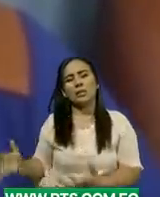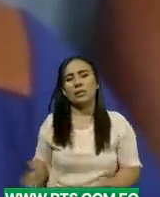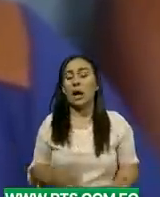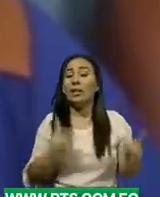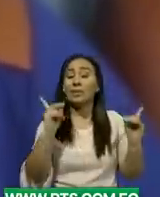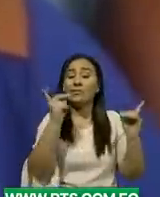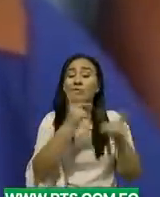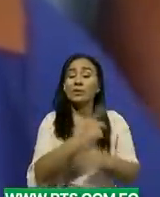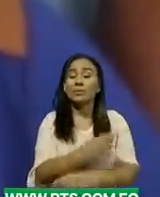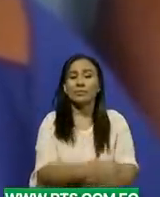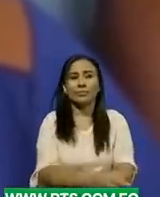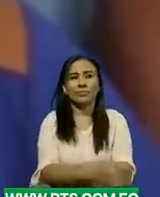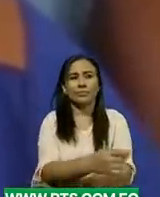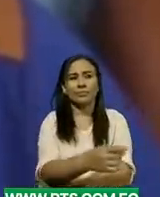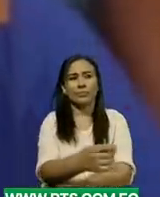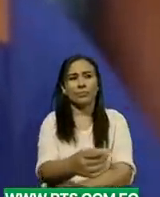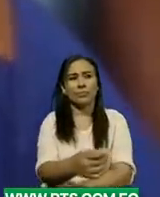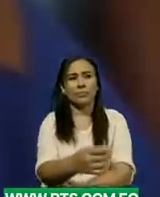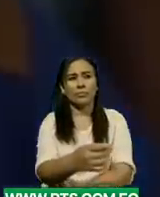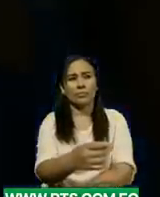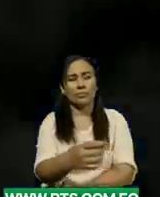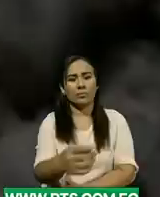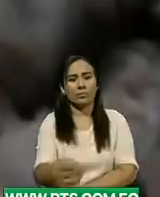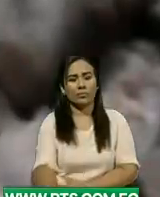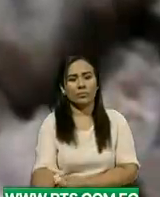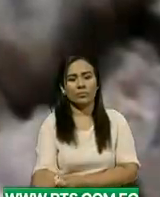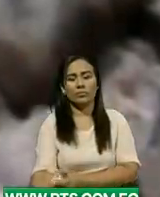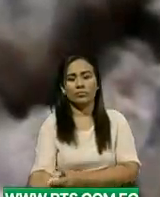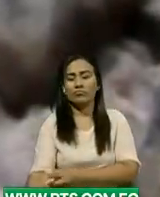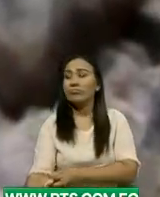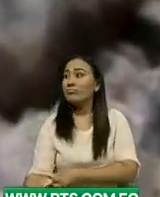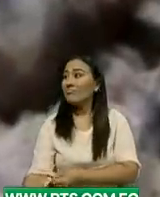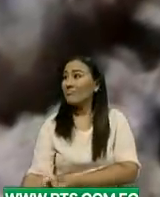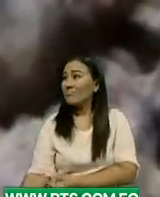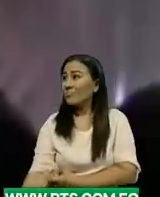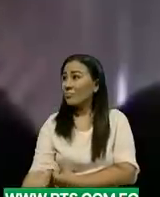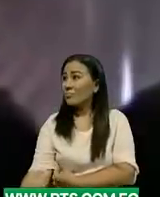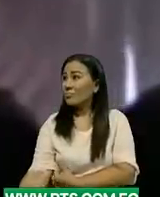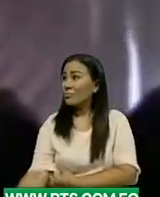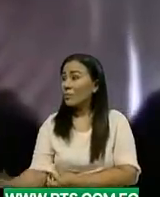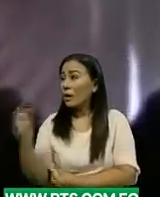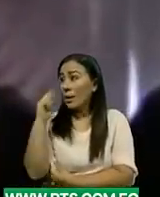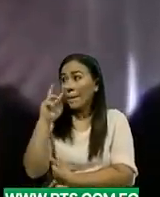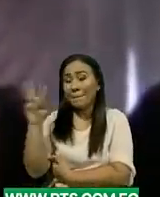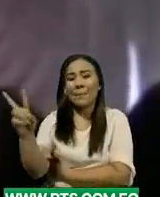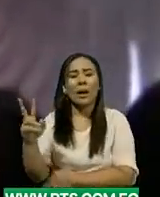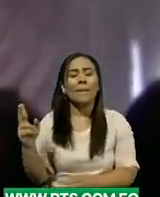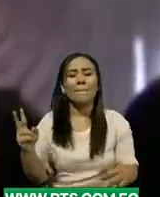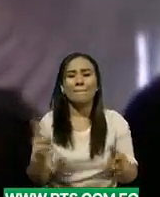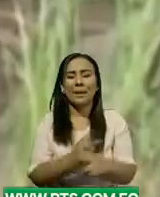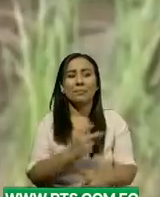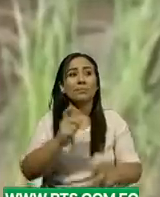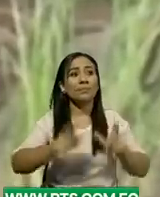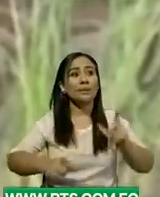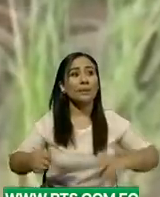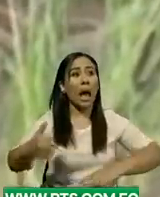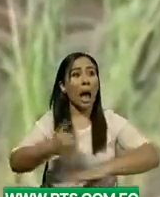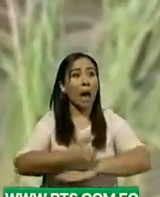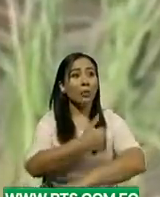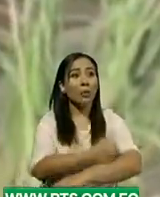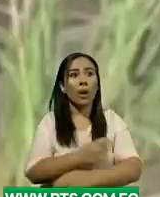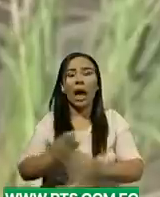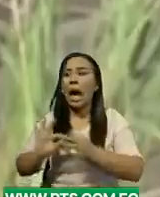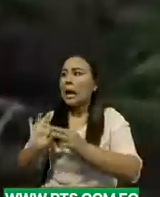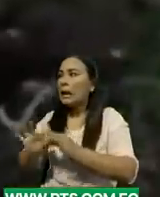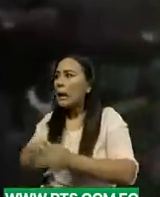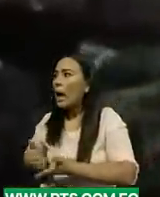estaba. Todavía que quería. Solamente escombros quedaron en el lugar. Moradores del sector y autoridades ayudaron con